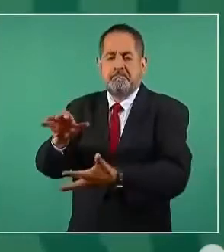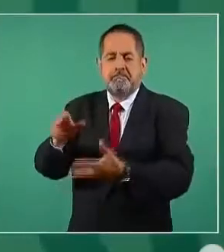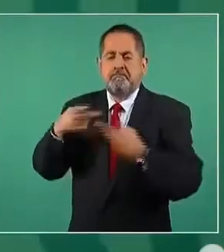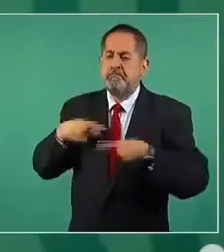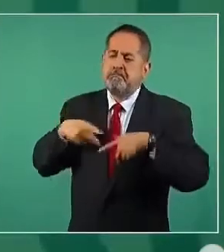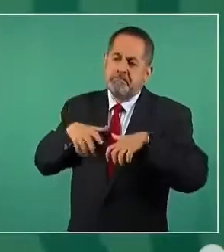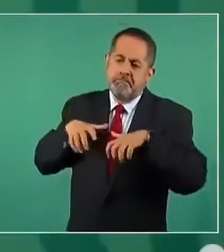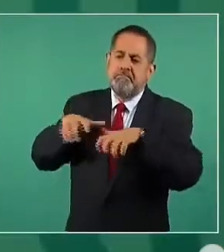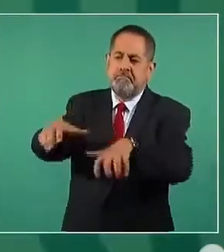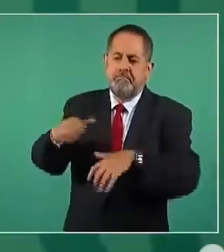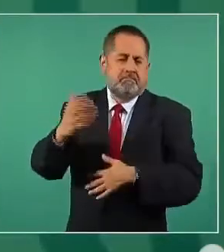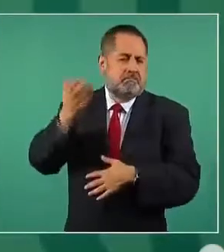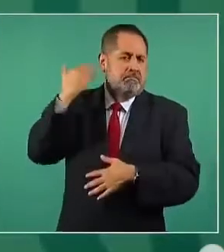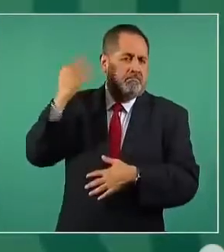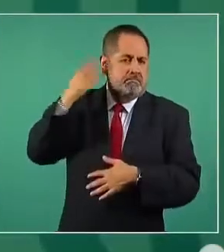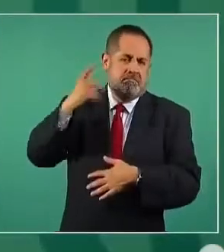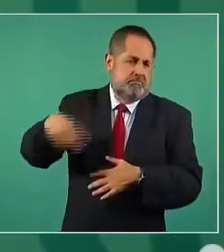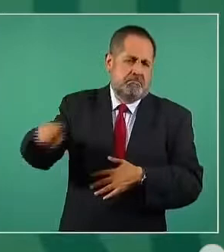para los que no recibían nada.